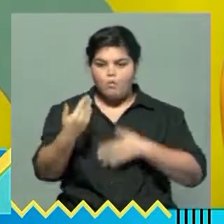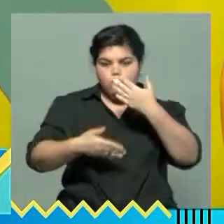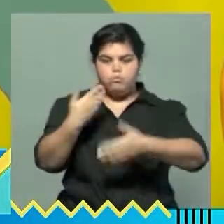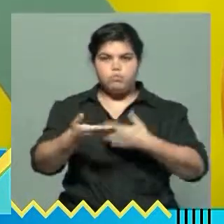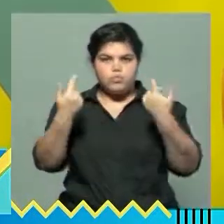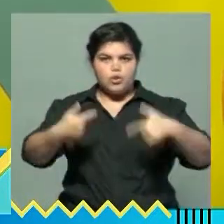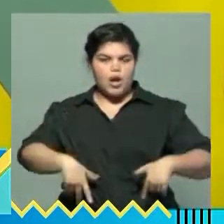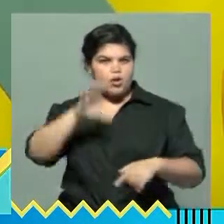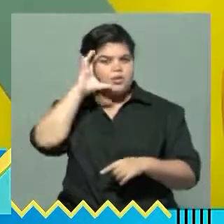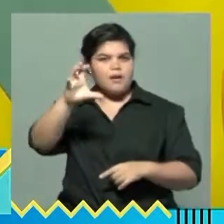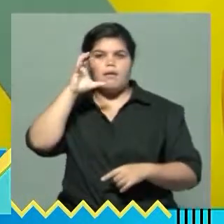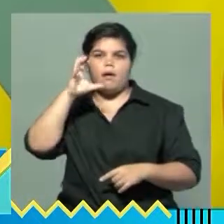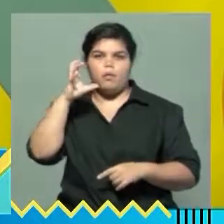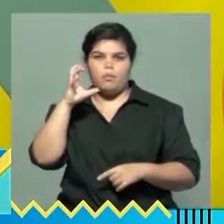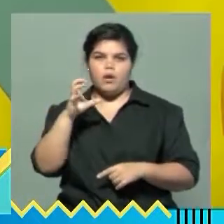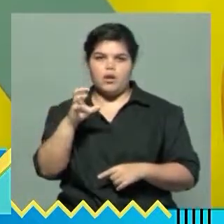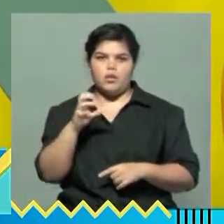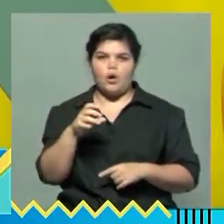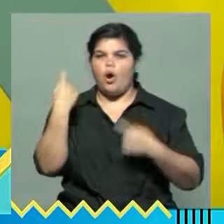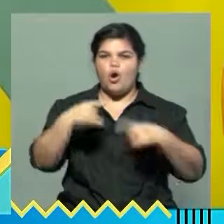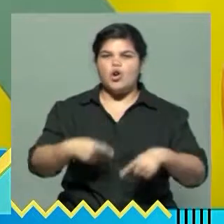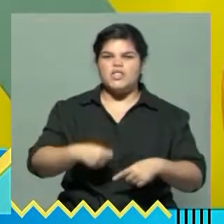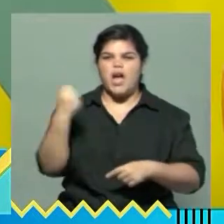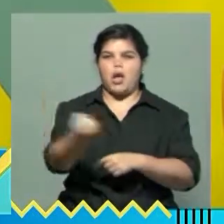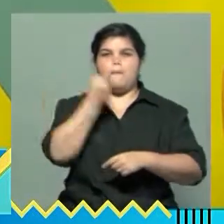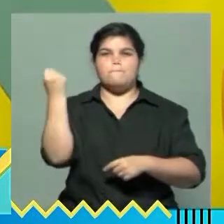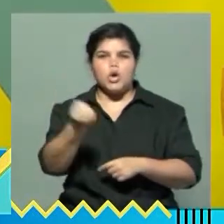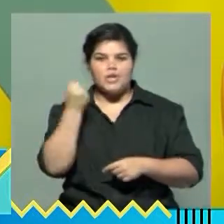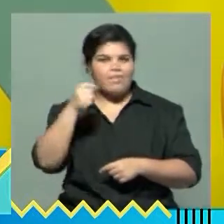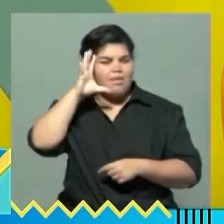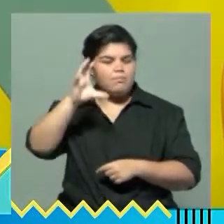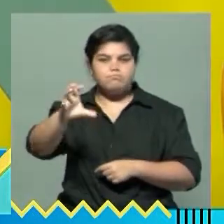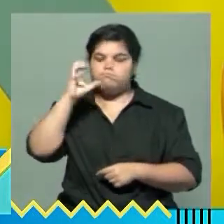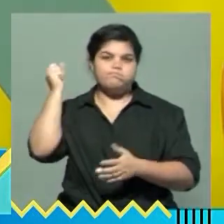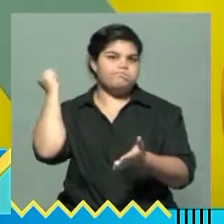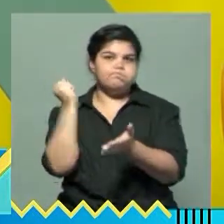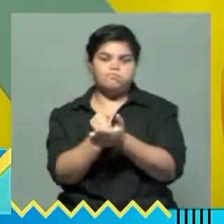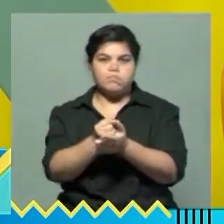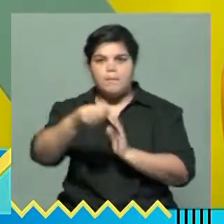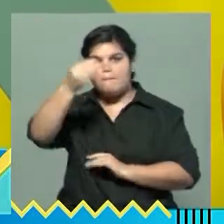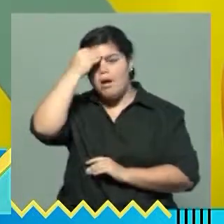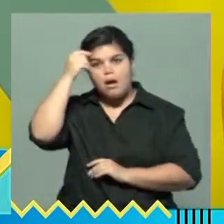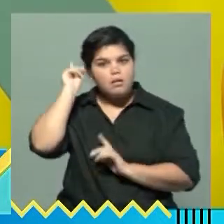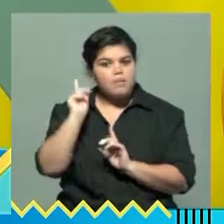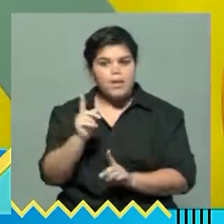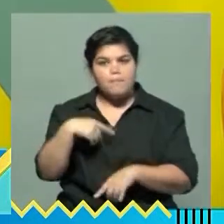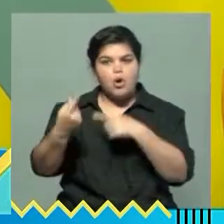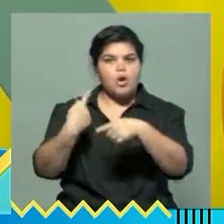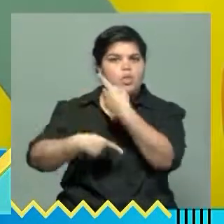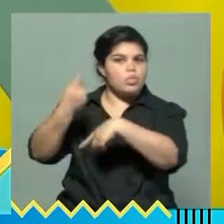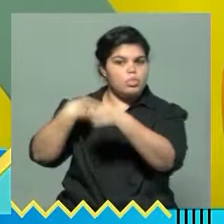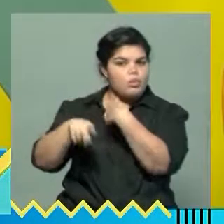los recuerdos, o sí de las cosas poco importantes, pero no de lo que hemos transitado en nuestra vida. Nuestra historia está en